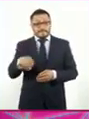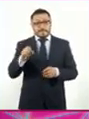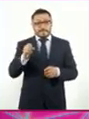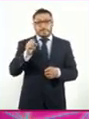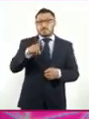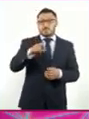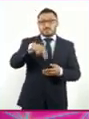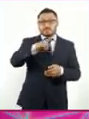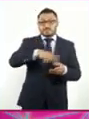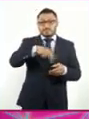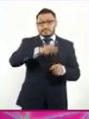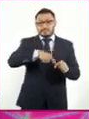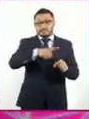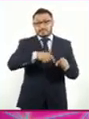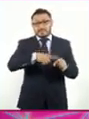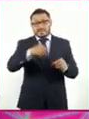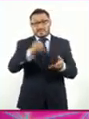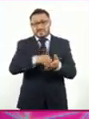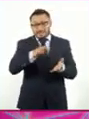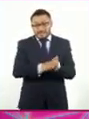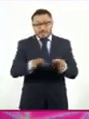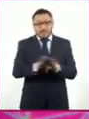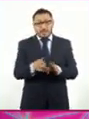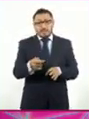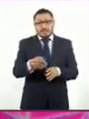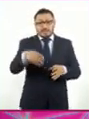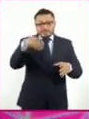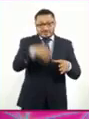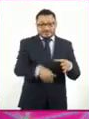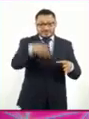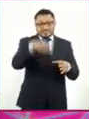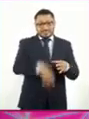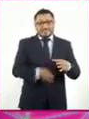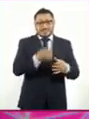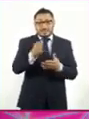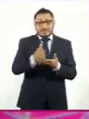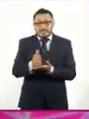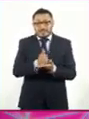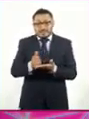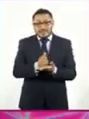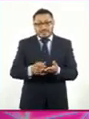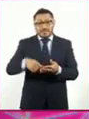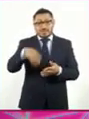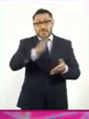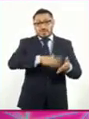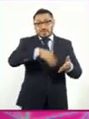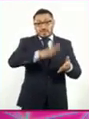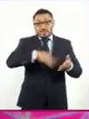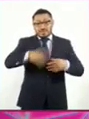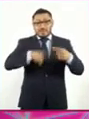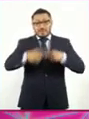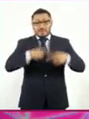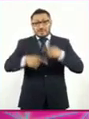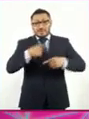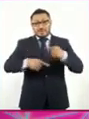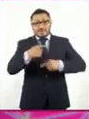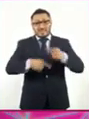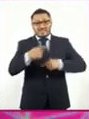de tinta. Este es como una pequeña tina llena de tinta azul en la que se va bañando el rodillo mientras